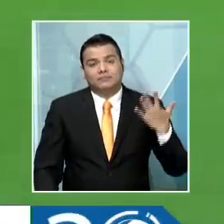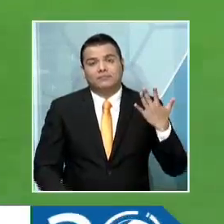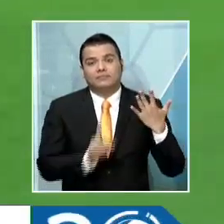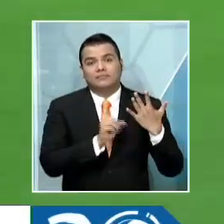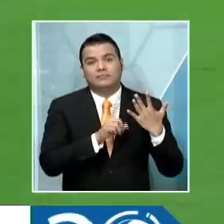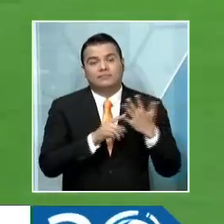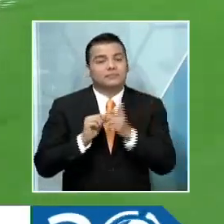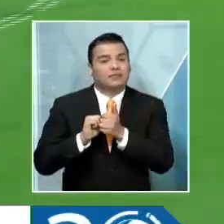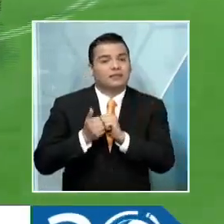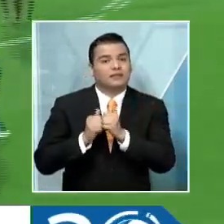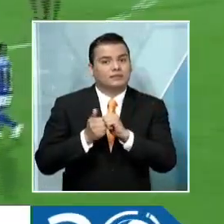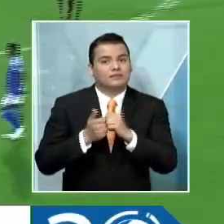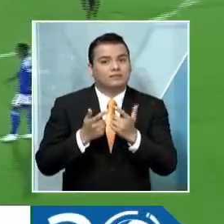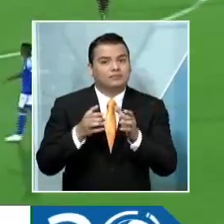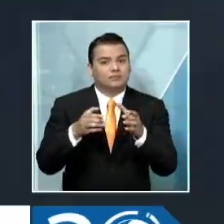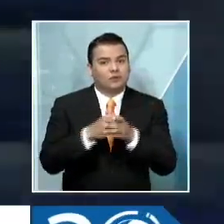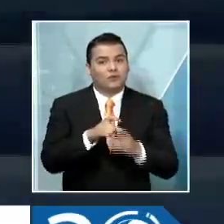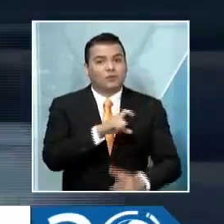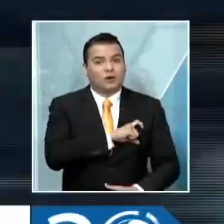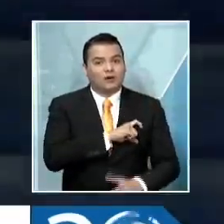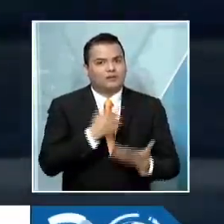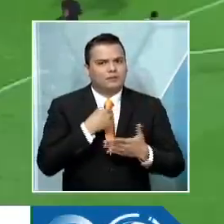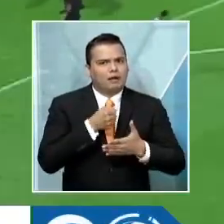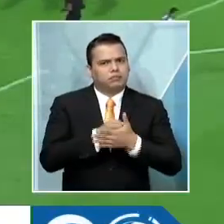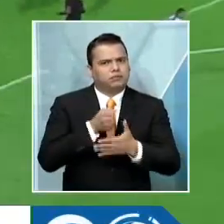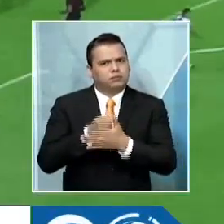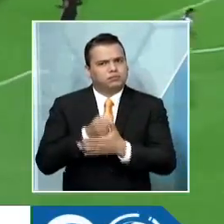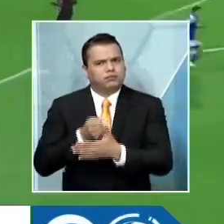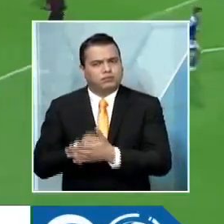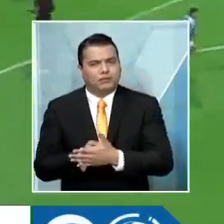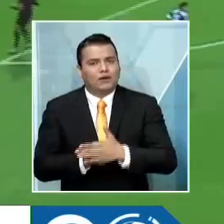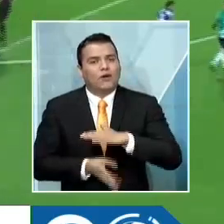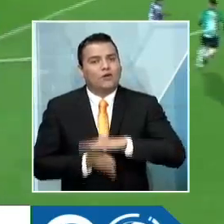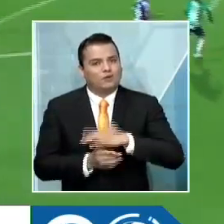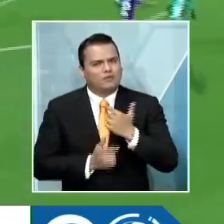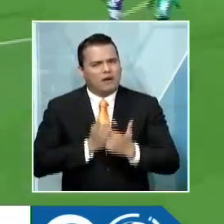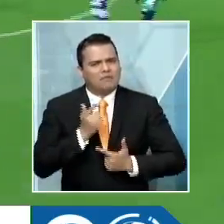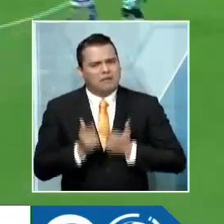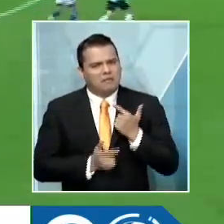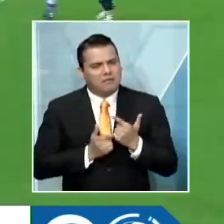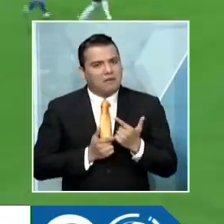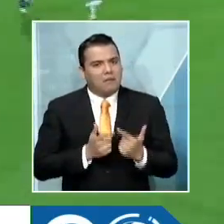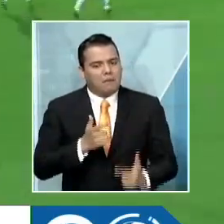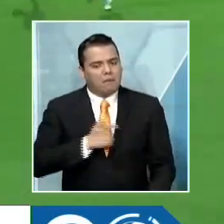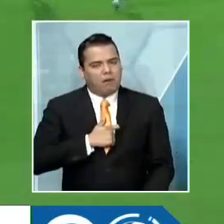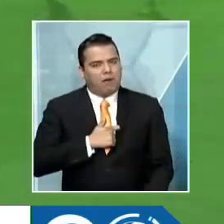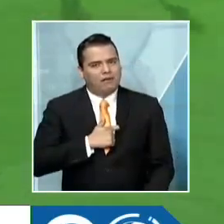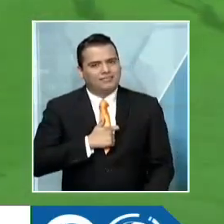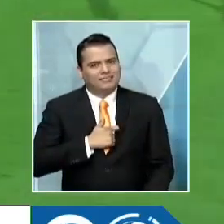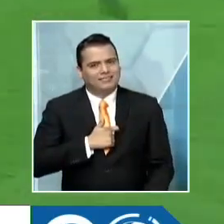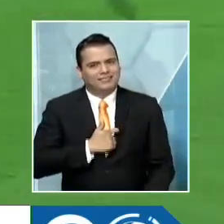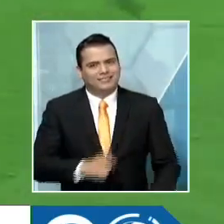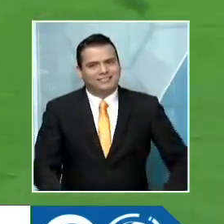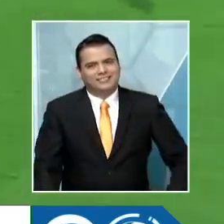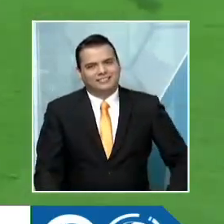Y en deportes, el Deportivo Cali marcha imparable en la Liga y en la Sudamericana. Invicto Verde se